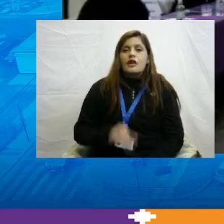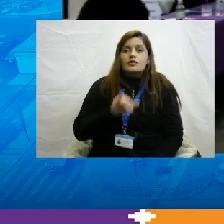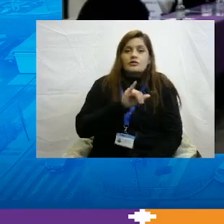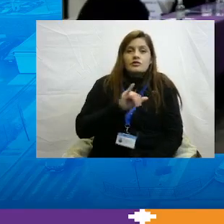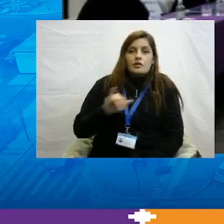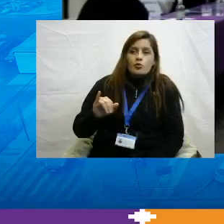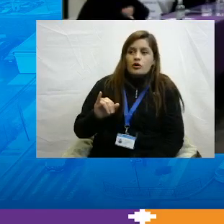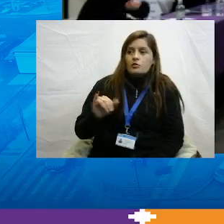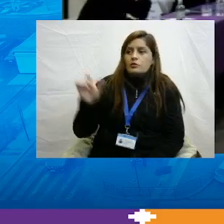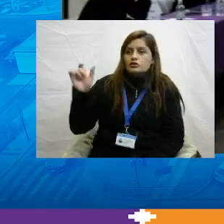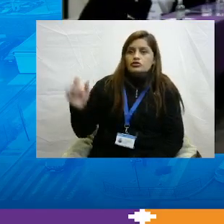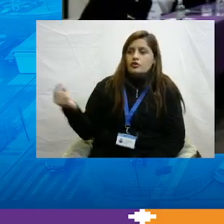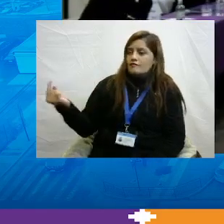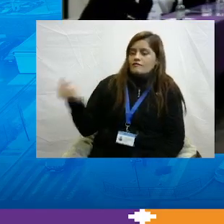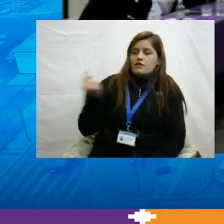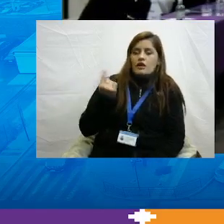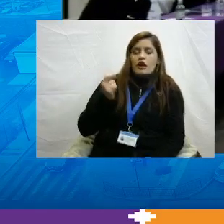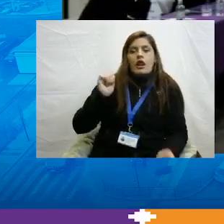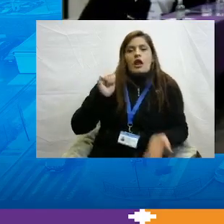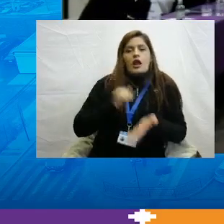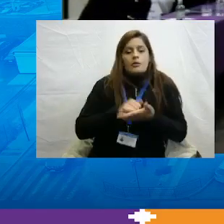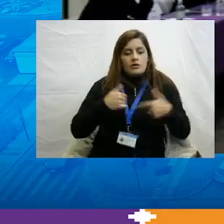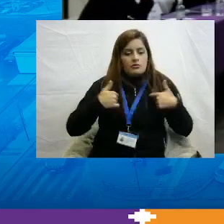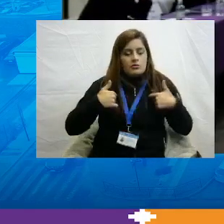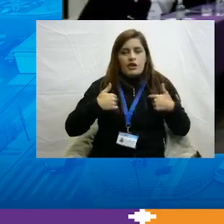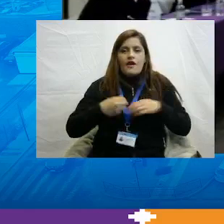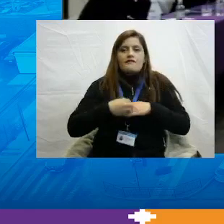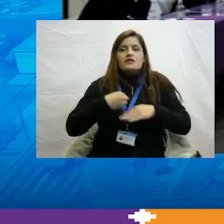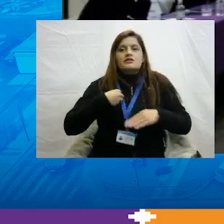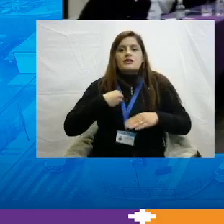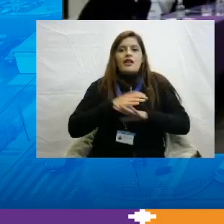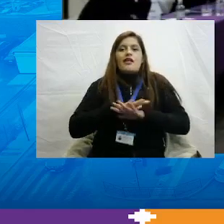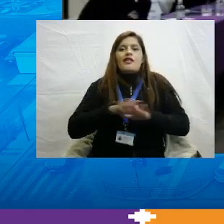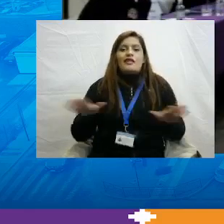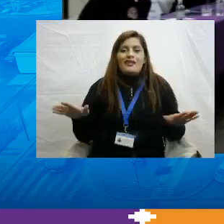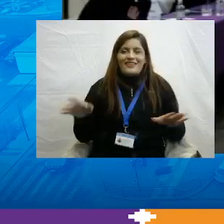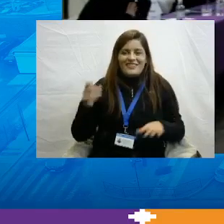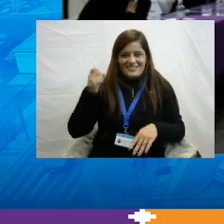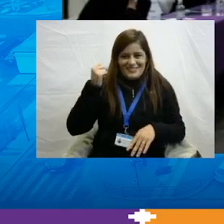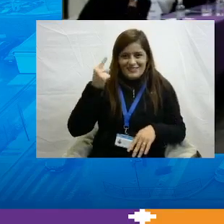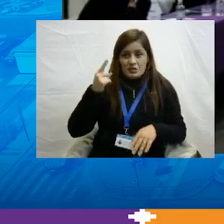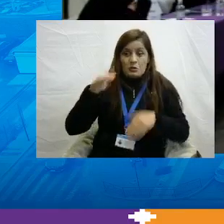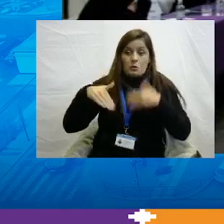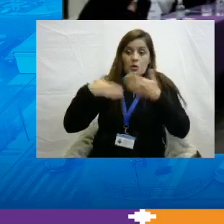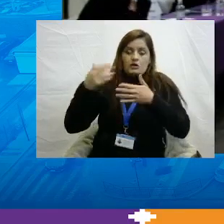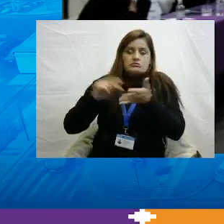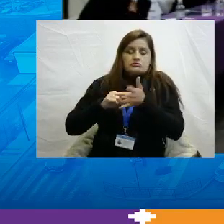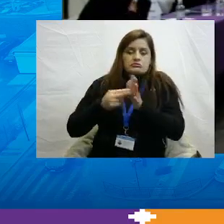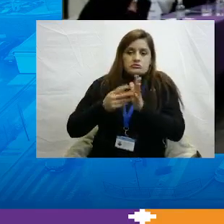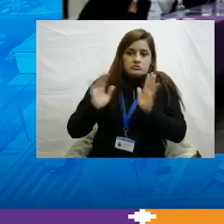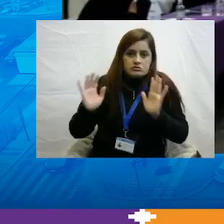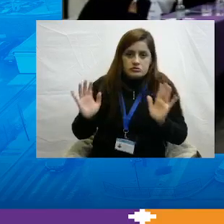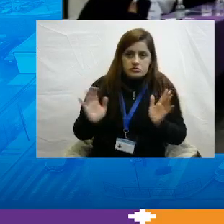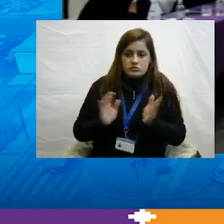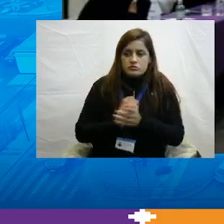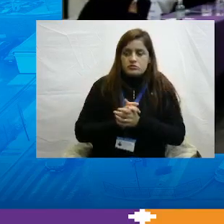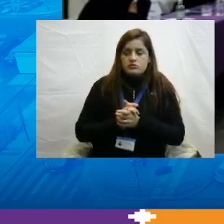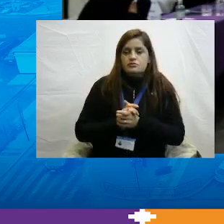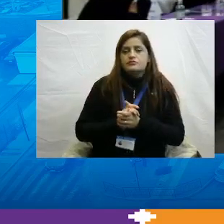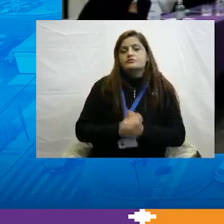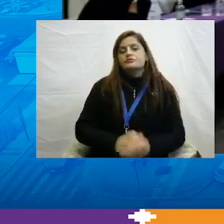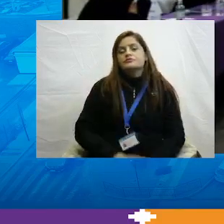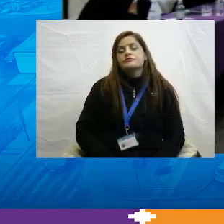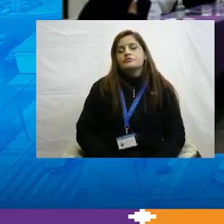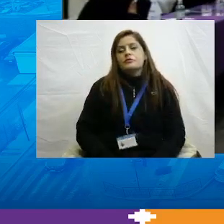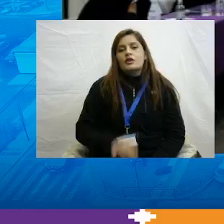aparezca esta organización reclamando o demandando al municipio por terminar anticipadamente un comodato que estaba originalmente pactado a